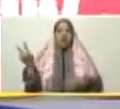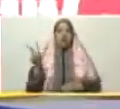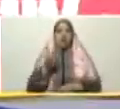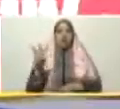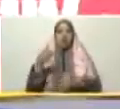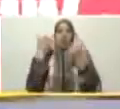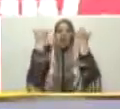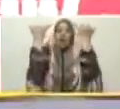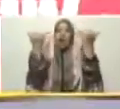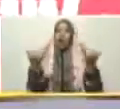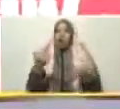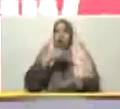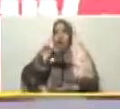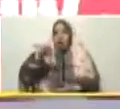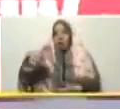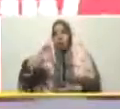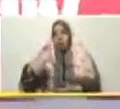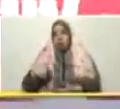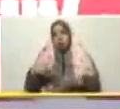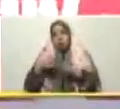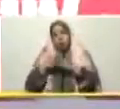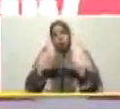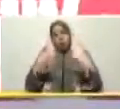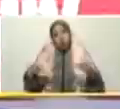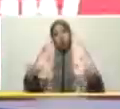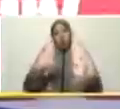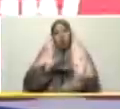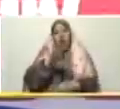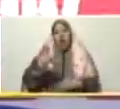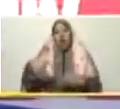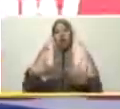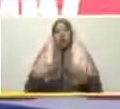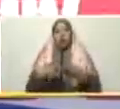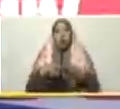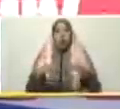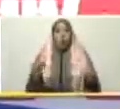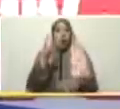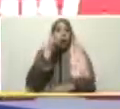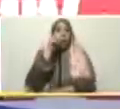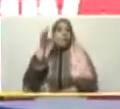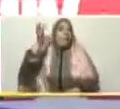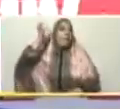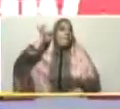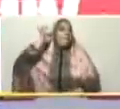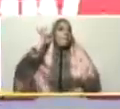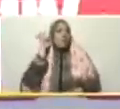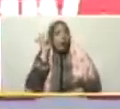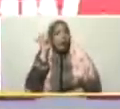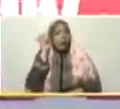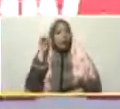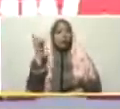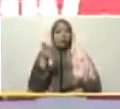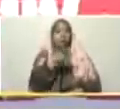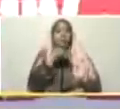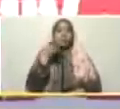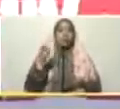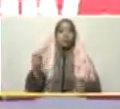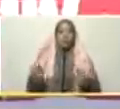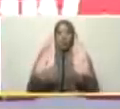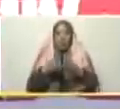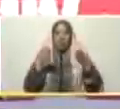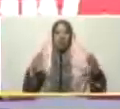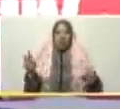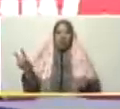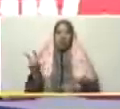ahora nos toca a todos ahora nos toca a todas y por la grandeza de venezuela y al frente de todo eso